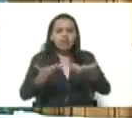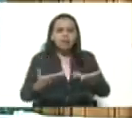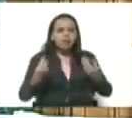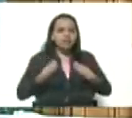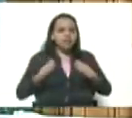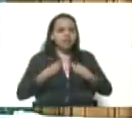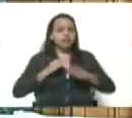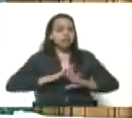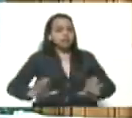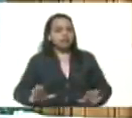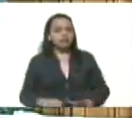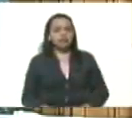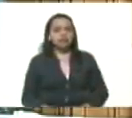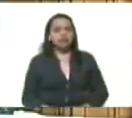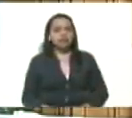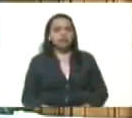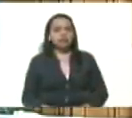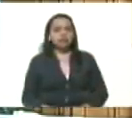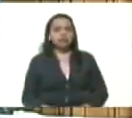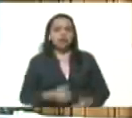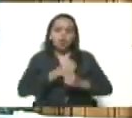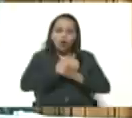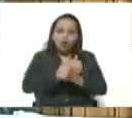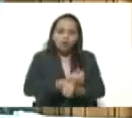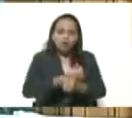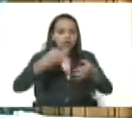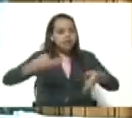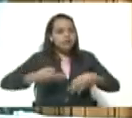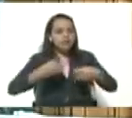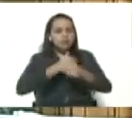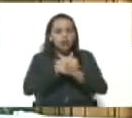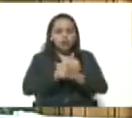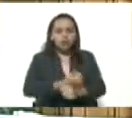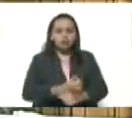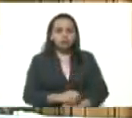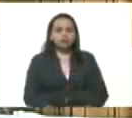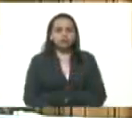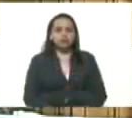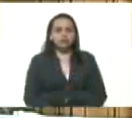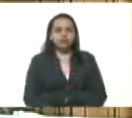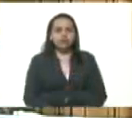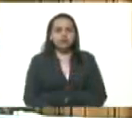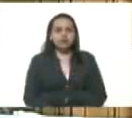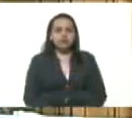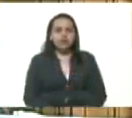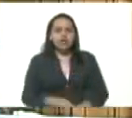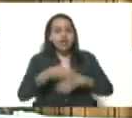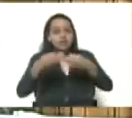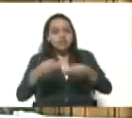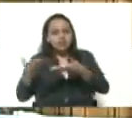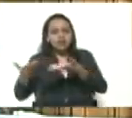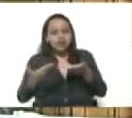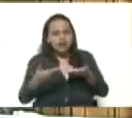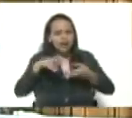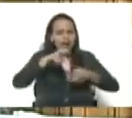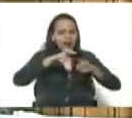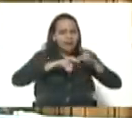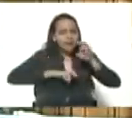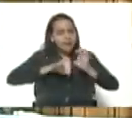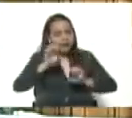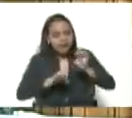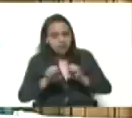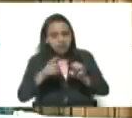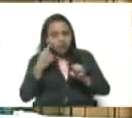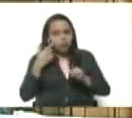vida con amor, siempre con amor. Siempre recibimos cualquier crítica, la analizamos, por muy injusta que